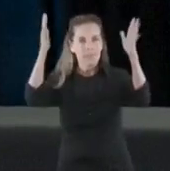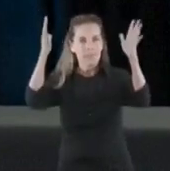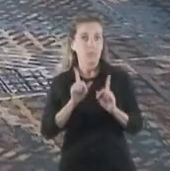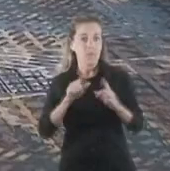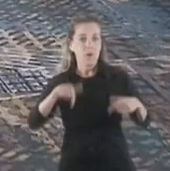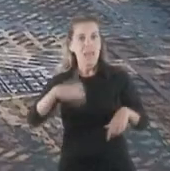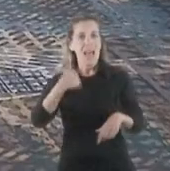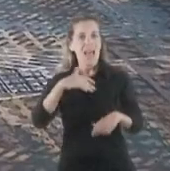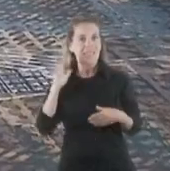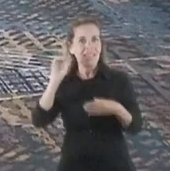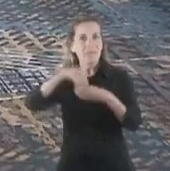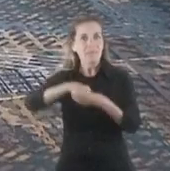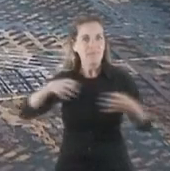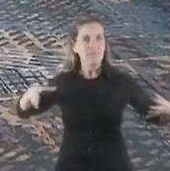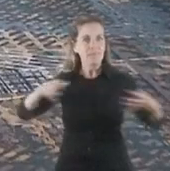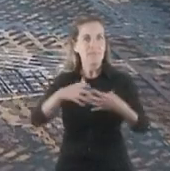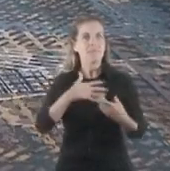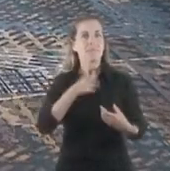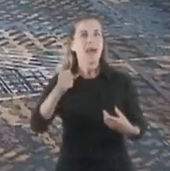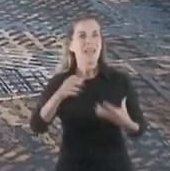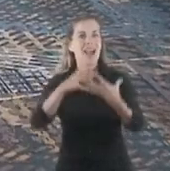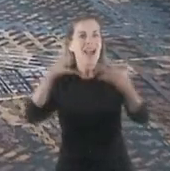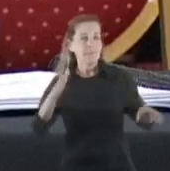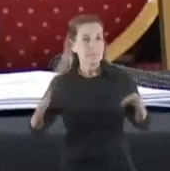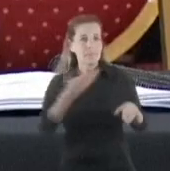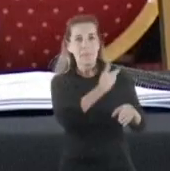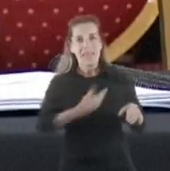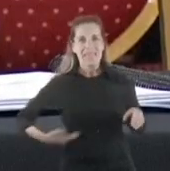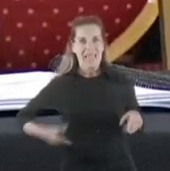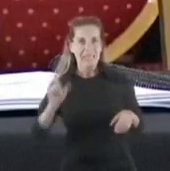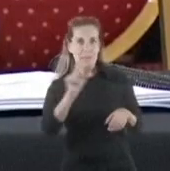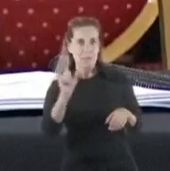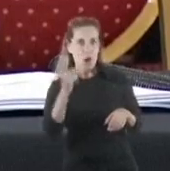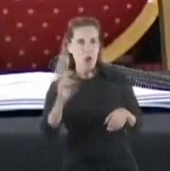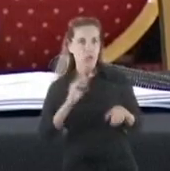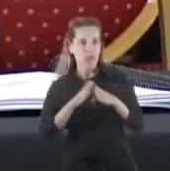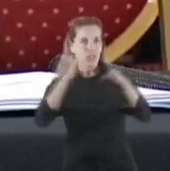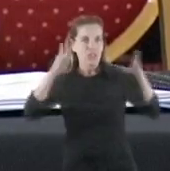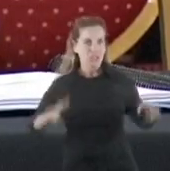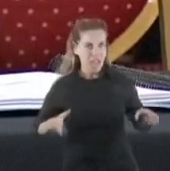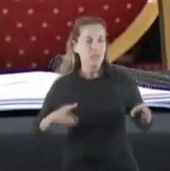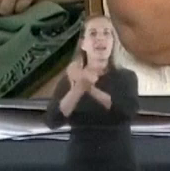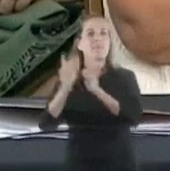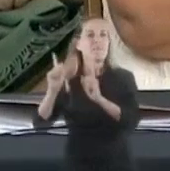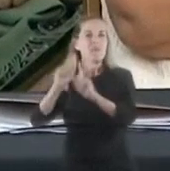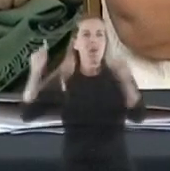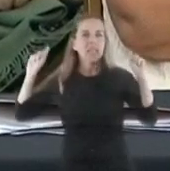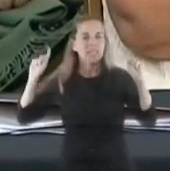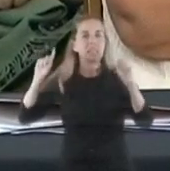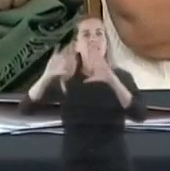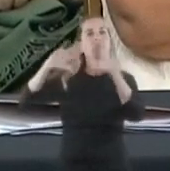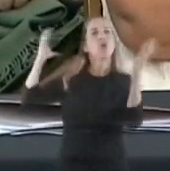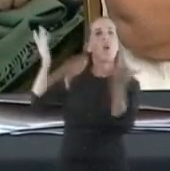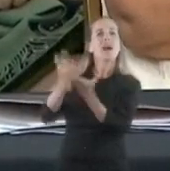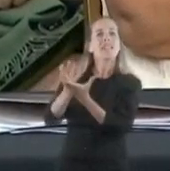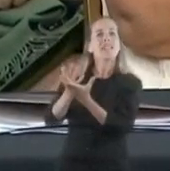a la comunidad de Estados latinoamericanos y caribeños su antecesor Yair bolsonaro había retirado al país de este foro